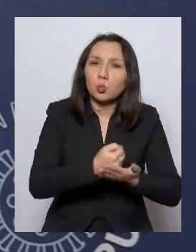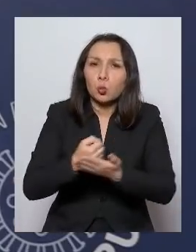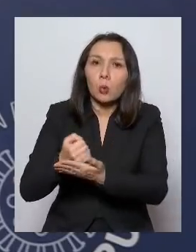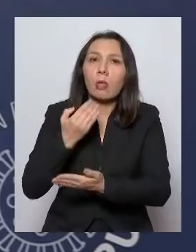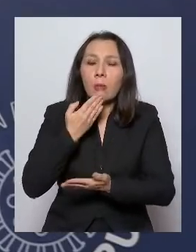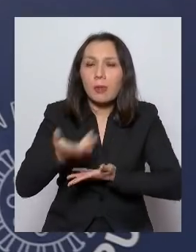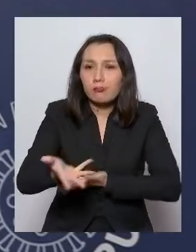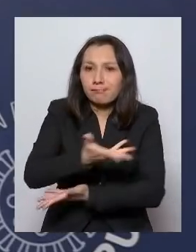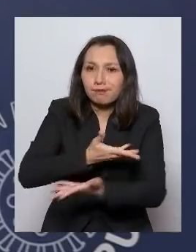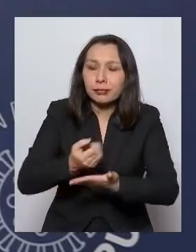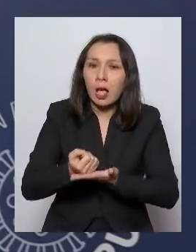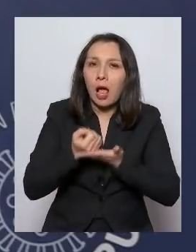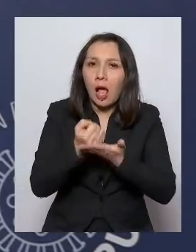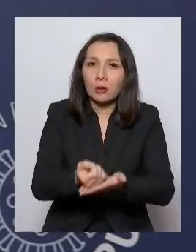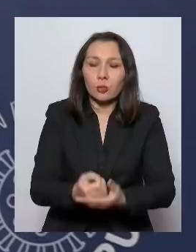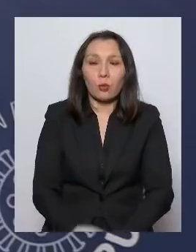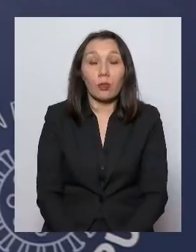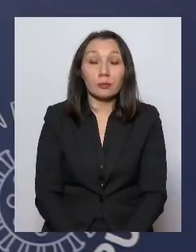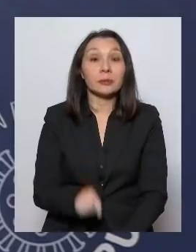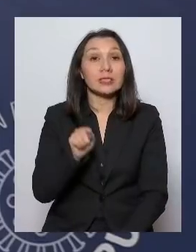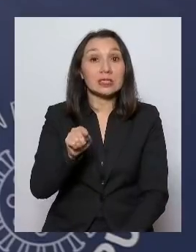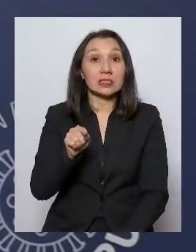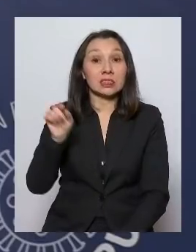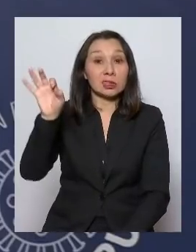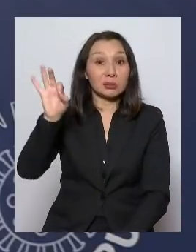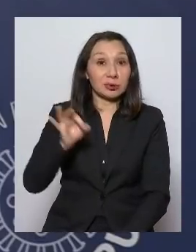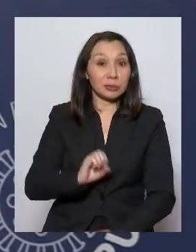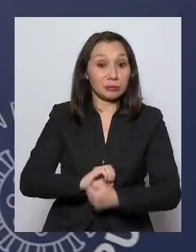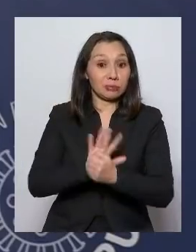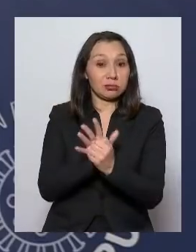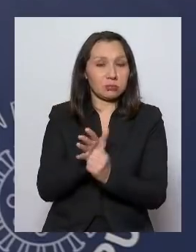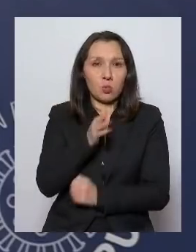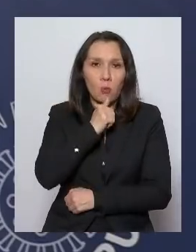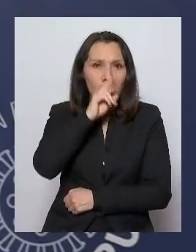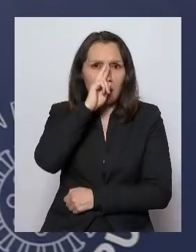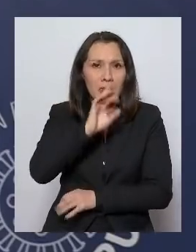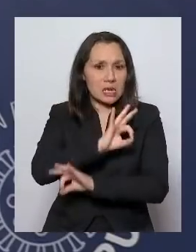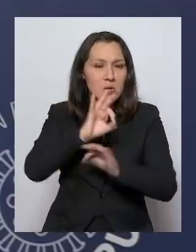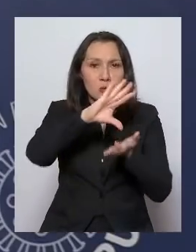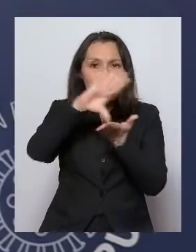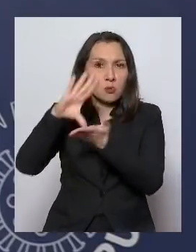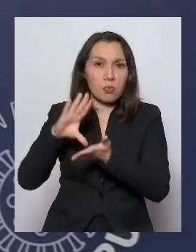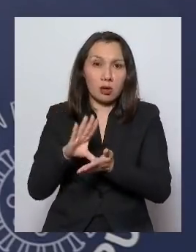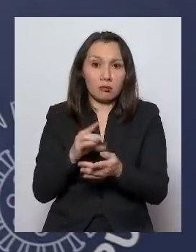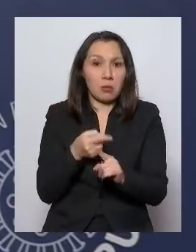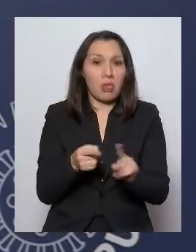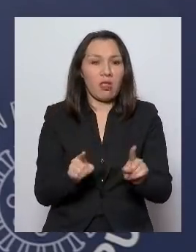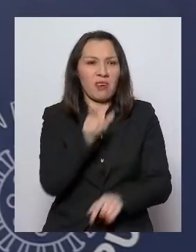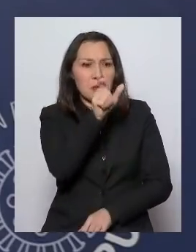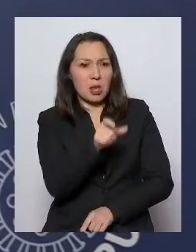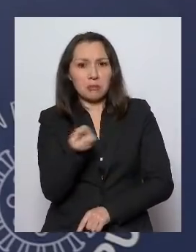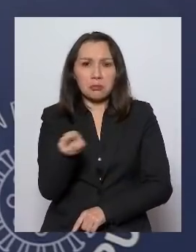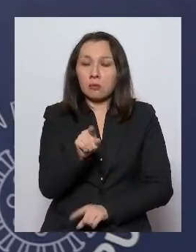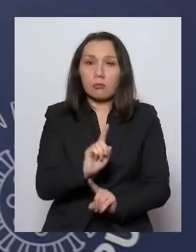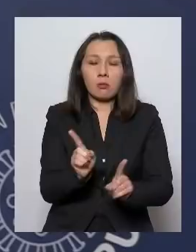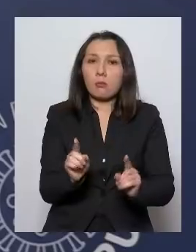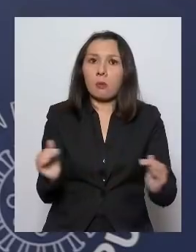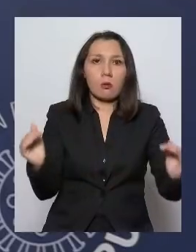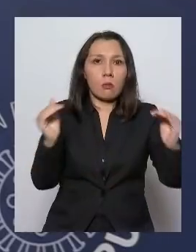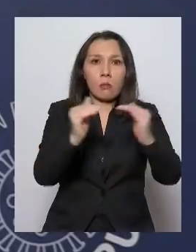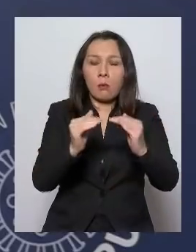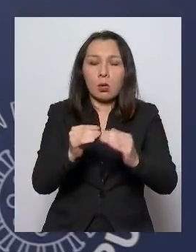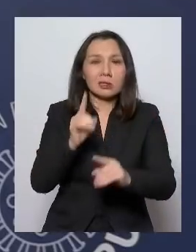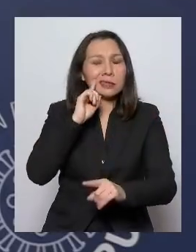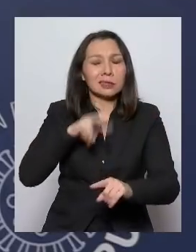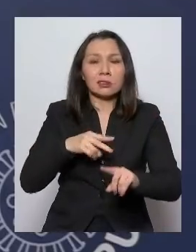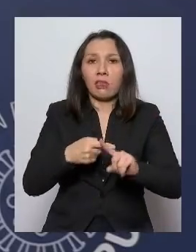colaboración. Este virus no respeta ninguna frontera, no distingue una persona de otra, no distingue